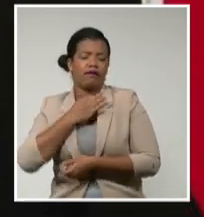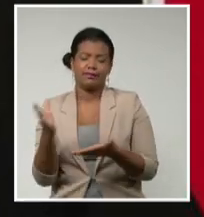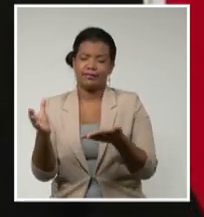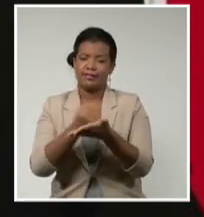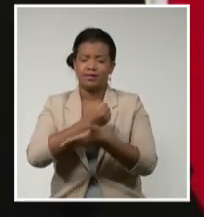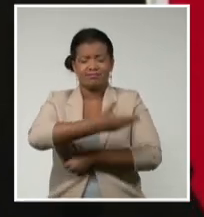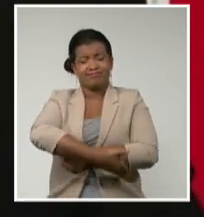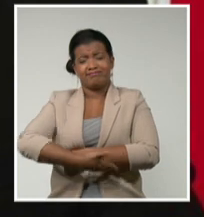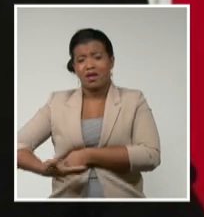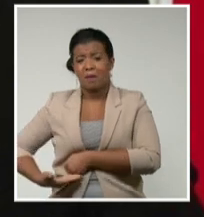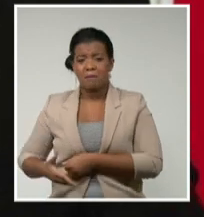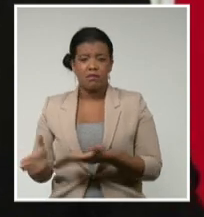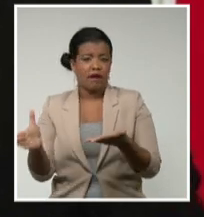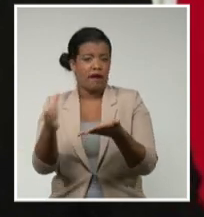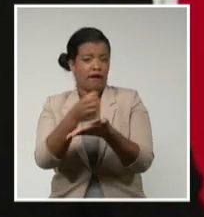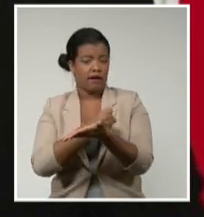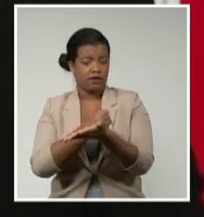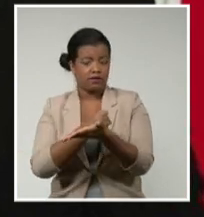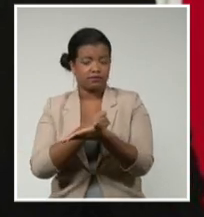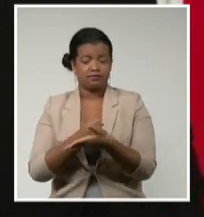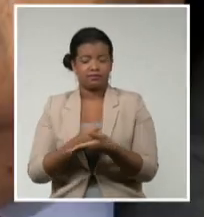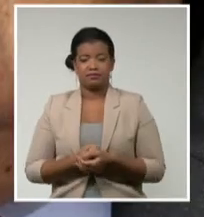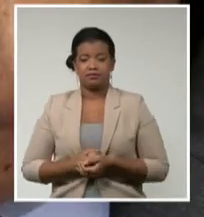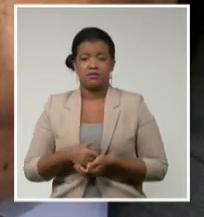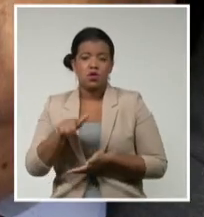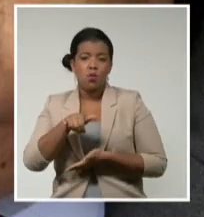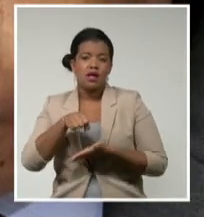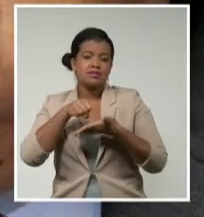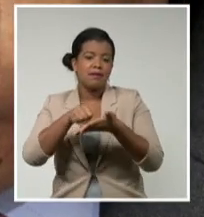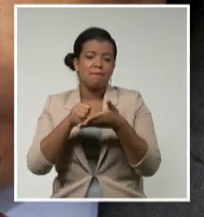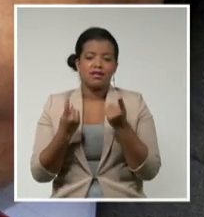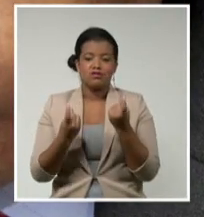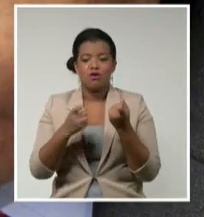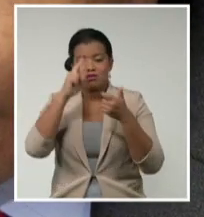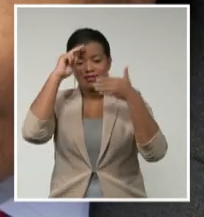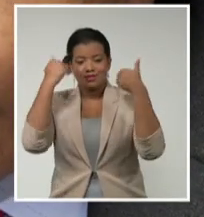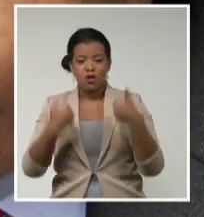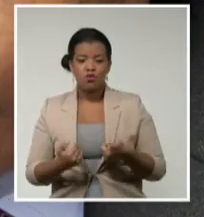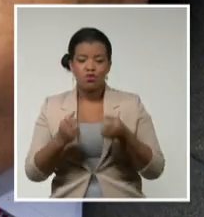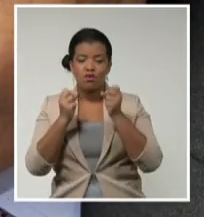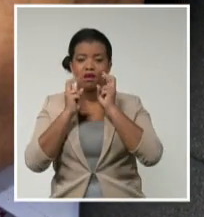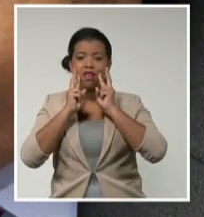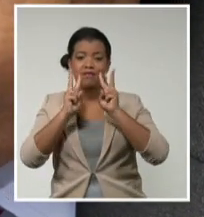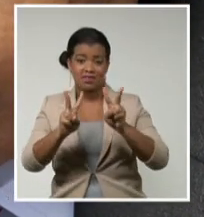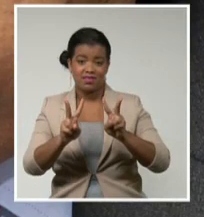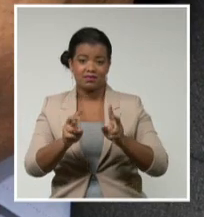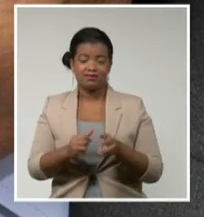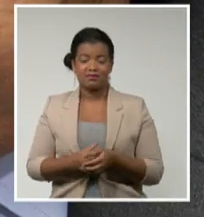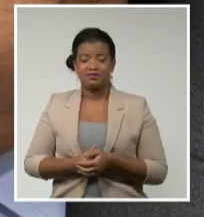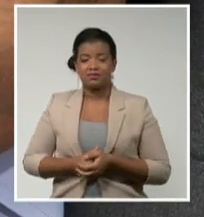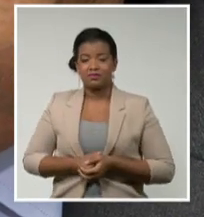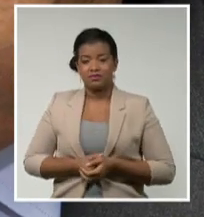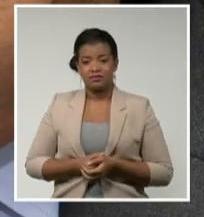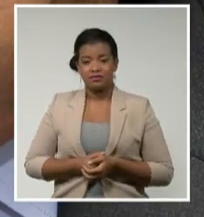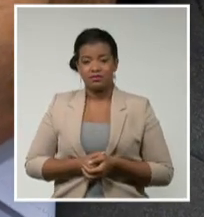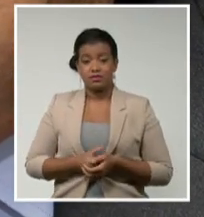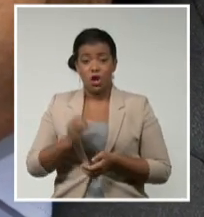la marginación y la falta de acceso a servicios esenciales para la vida como los de la salud la organización